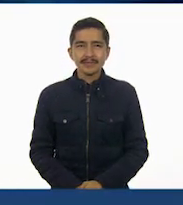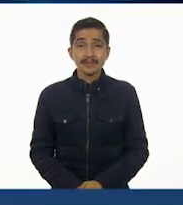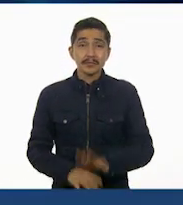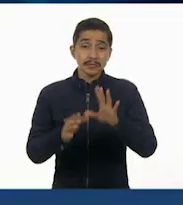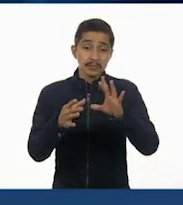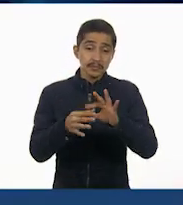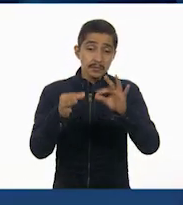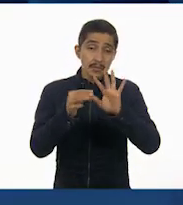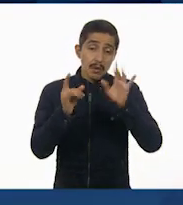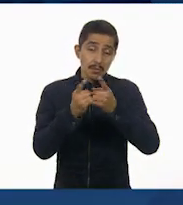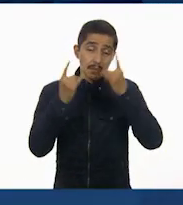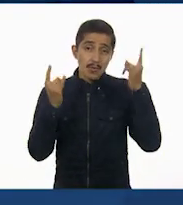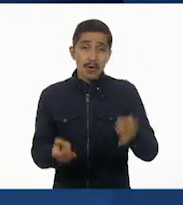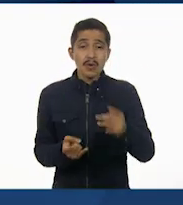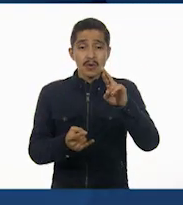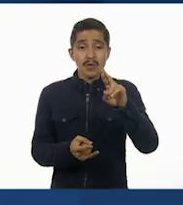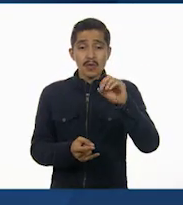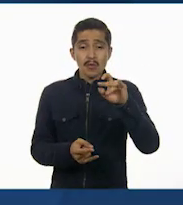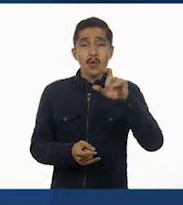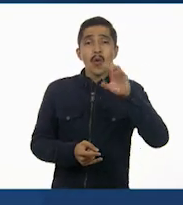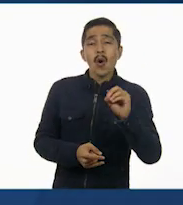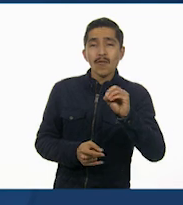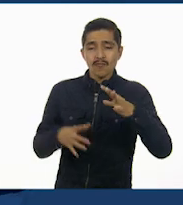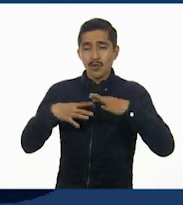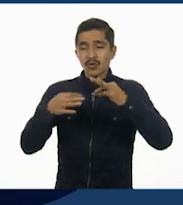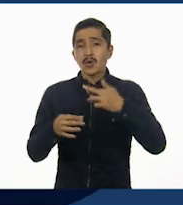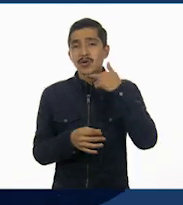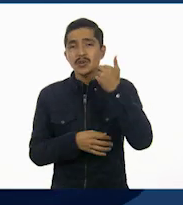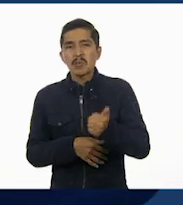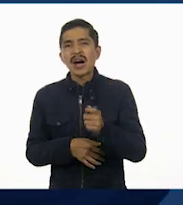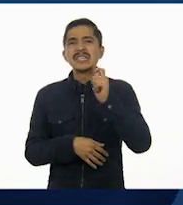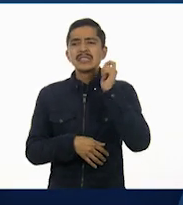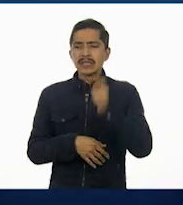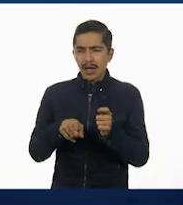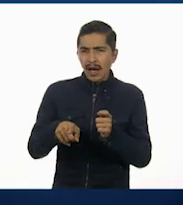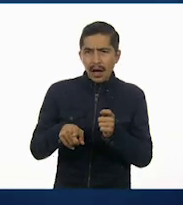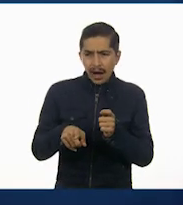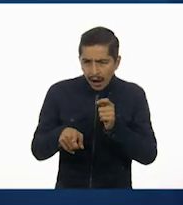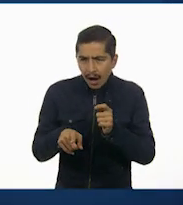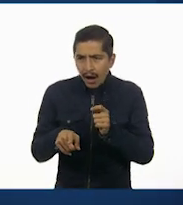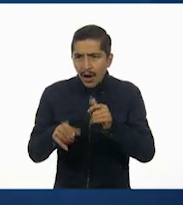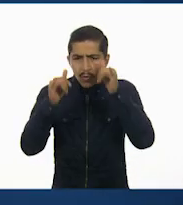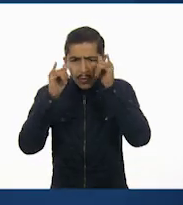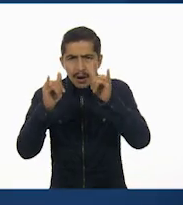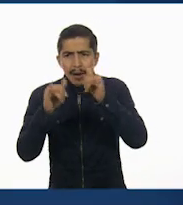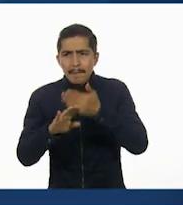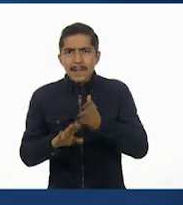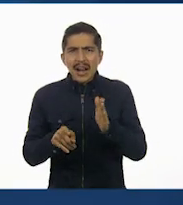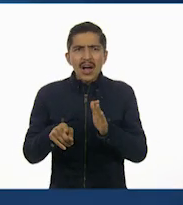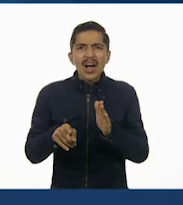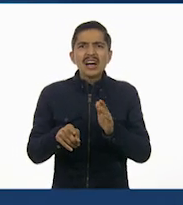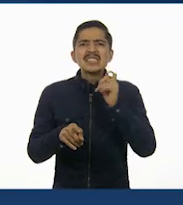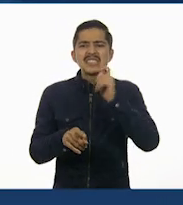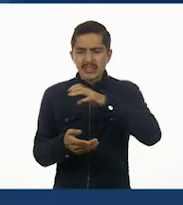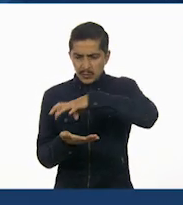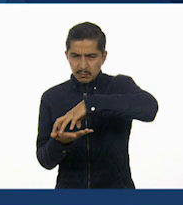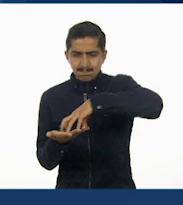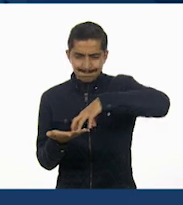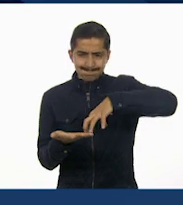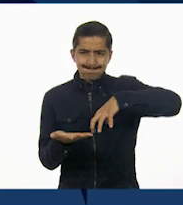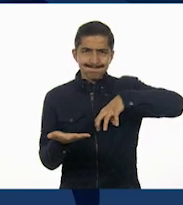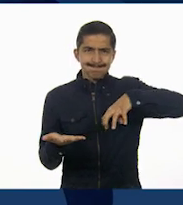Cuenta la leyenda que Rómulo fundó Roma cuando, con un arado tirado por un buey blanco, trazó un surco sobre el que más tarde